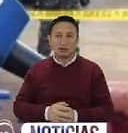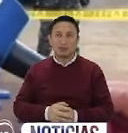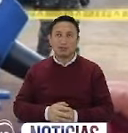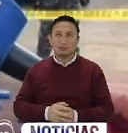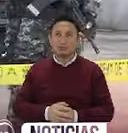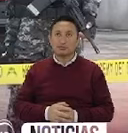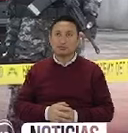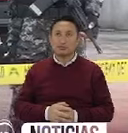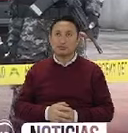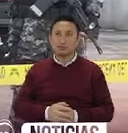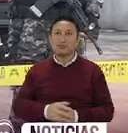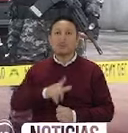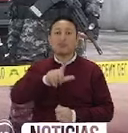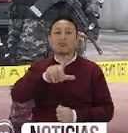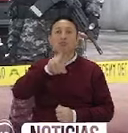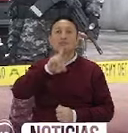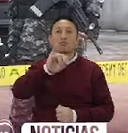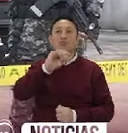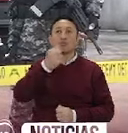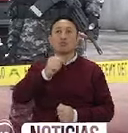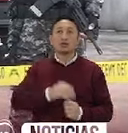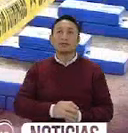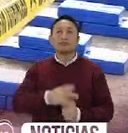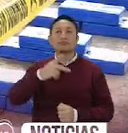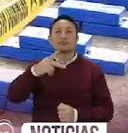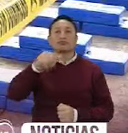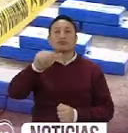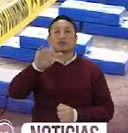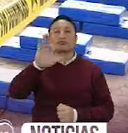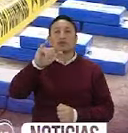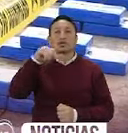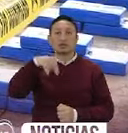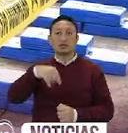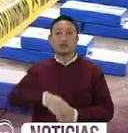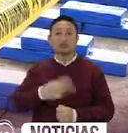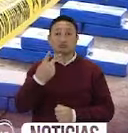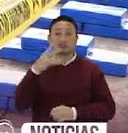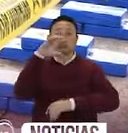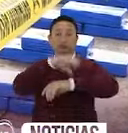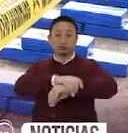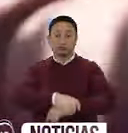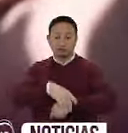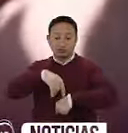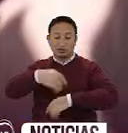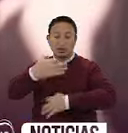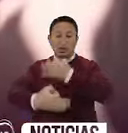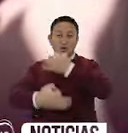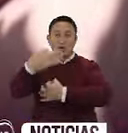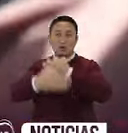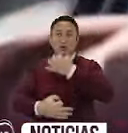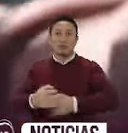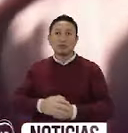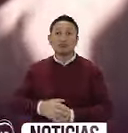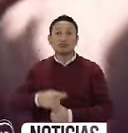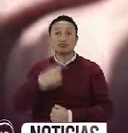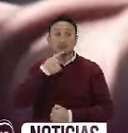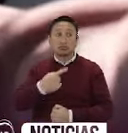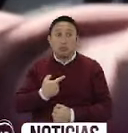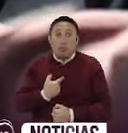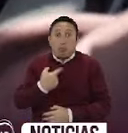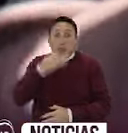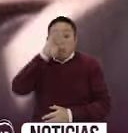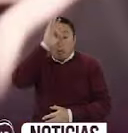clorhidrato de cocaína. Luis T. y Katy E., los ocupantes de este vehículo, fueron detenidos y tras la audiencia de flagrancia, pese a que dijeron no conocer